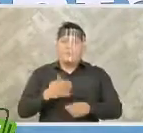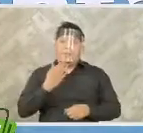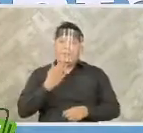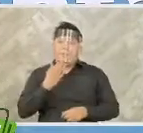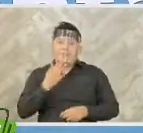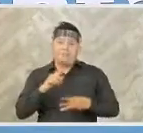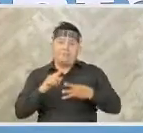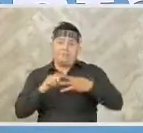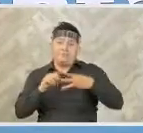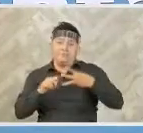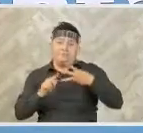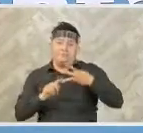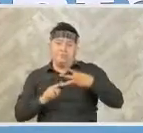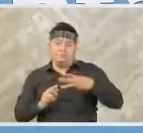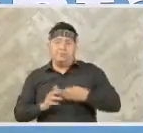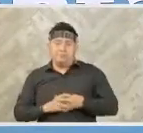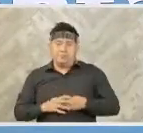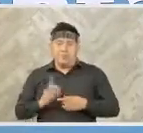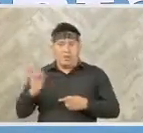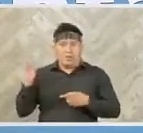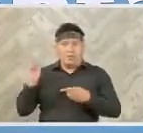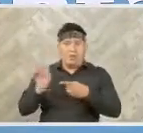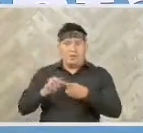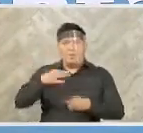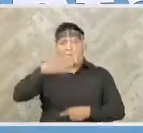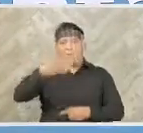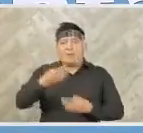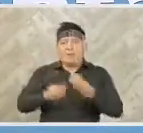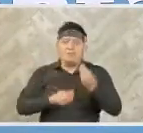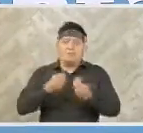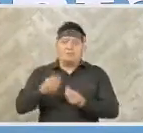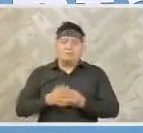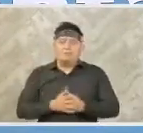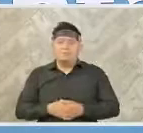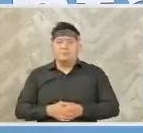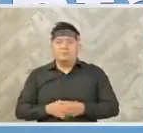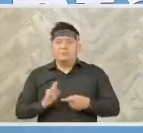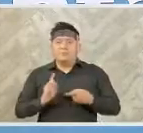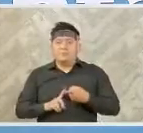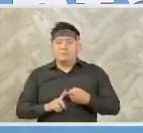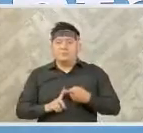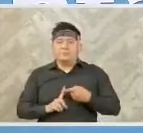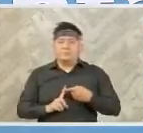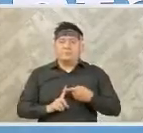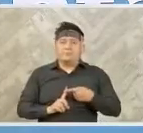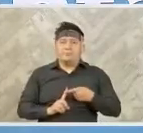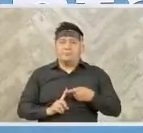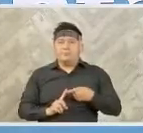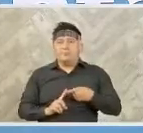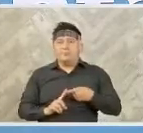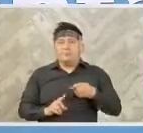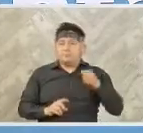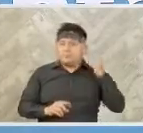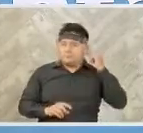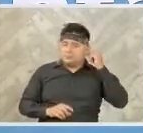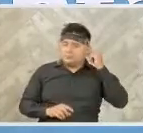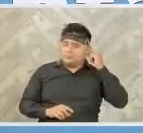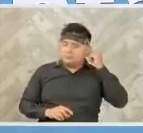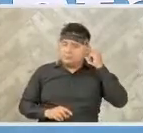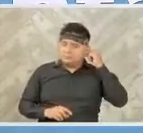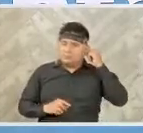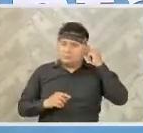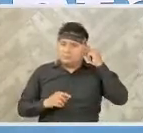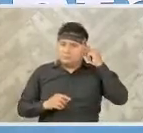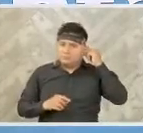ejemplos para demostrar que se viene haciendo. Estamos pensando en ser sostenibles, en mejorar a largo plazo, pero actuando desde hoy y mejorando desde